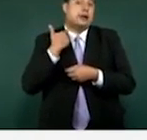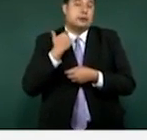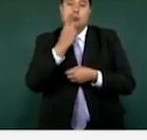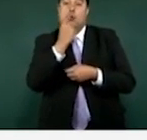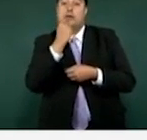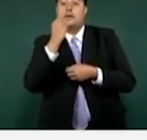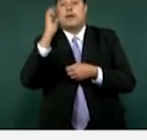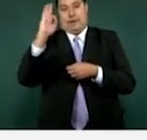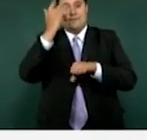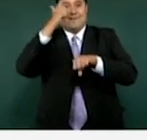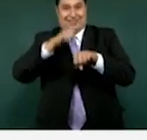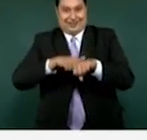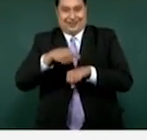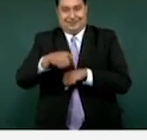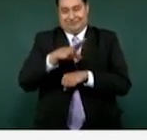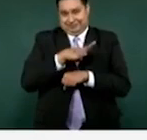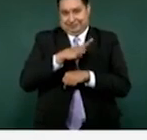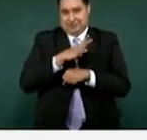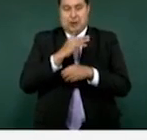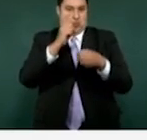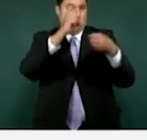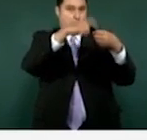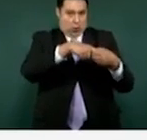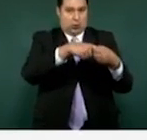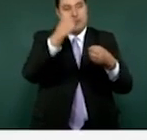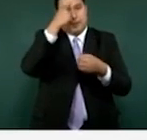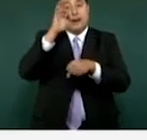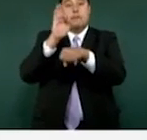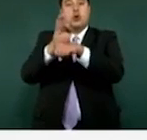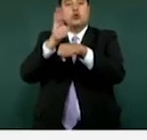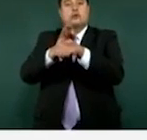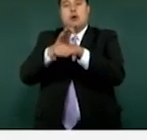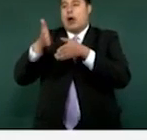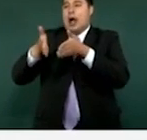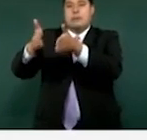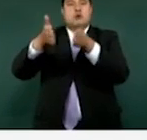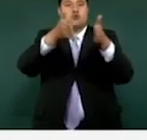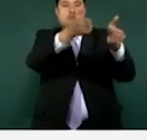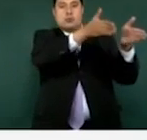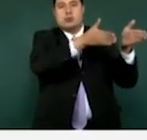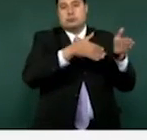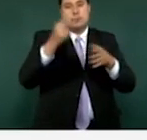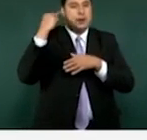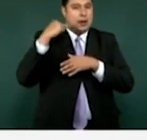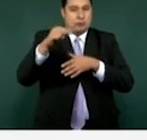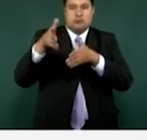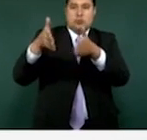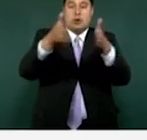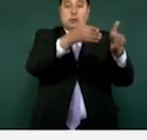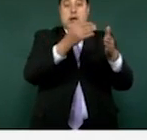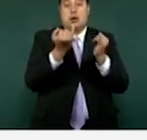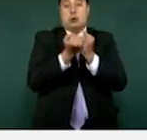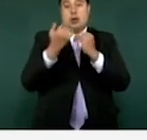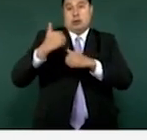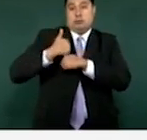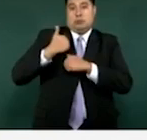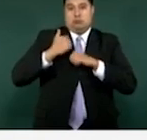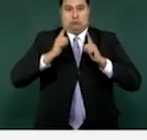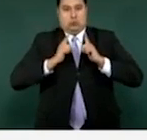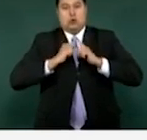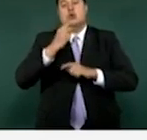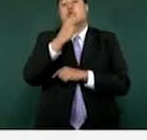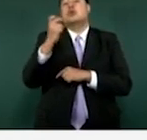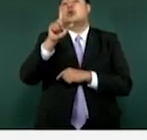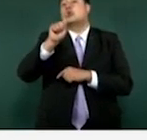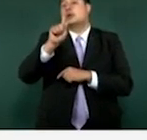federales en lo que se refiere a protección carretera. Tenemos nosotros del ejército 270